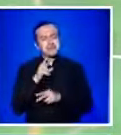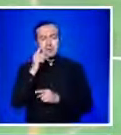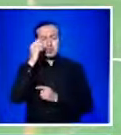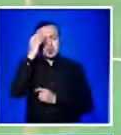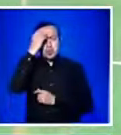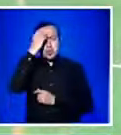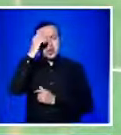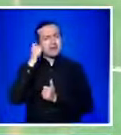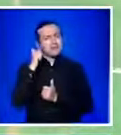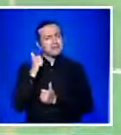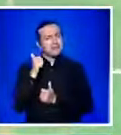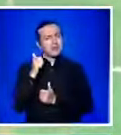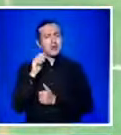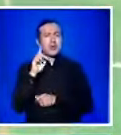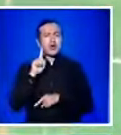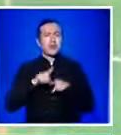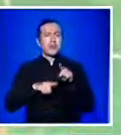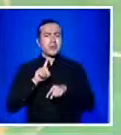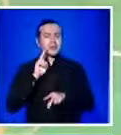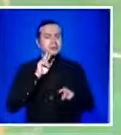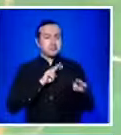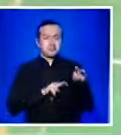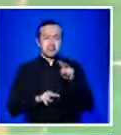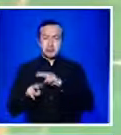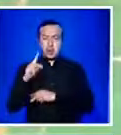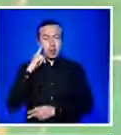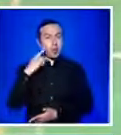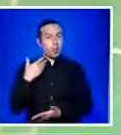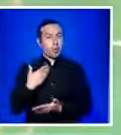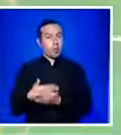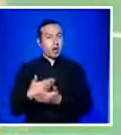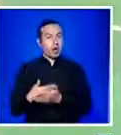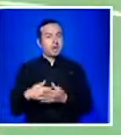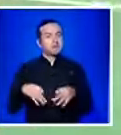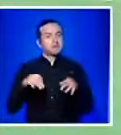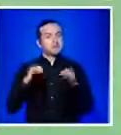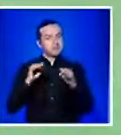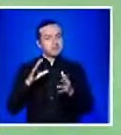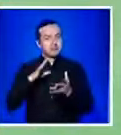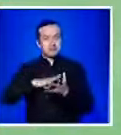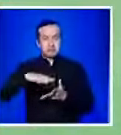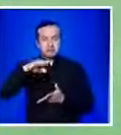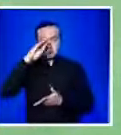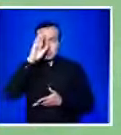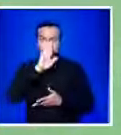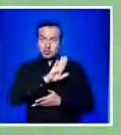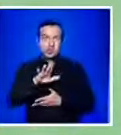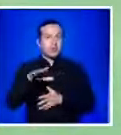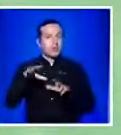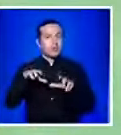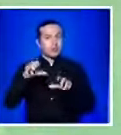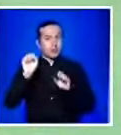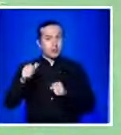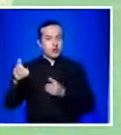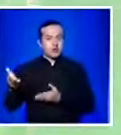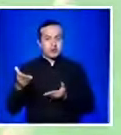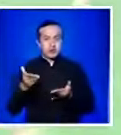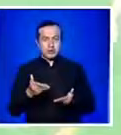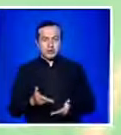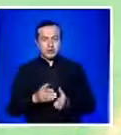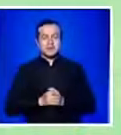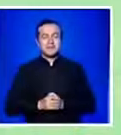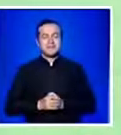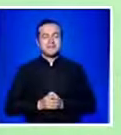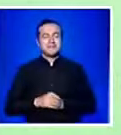él junto a sus compañeros pues nos van a dar una demostración de lo que van a aprender aquí sus mascotitas, mis queridos vecinos,